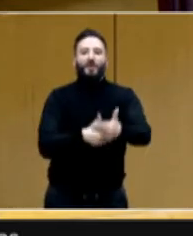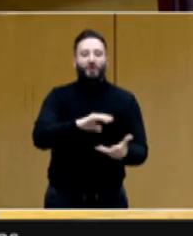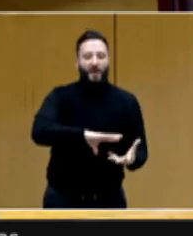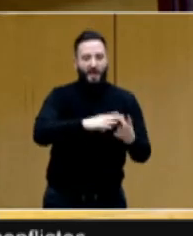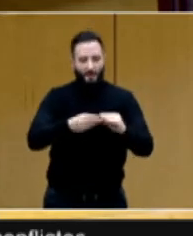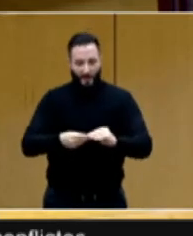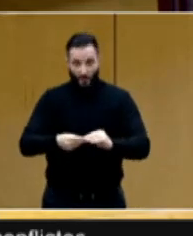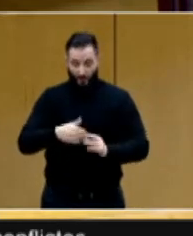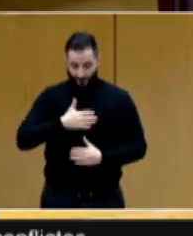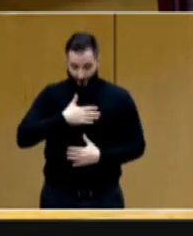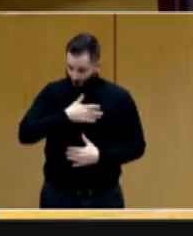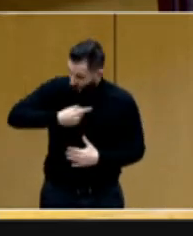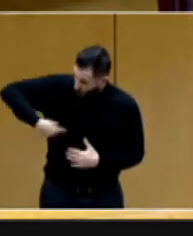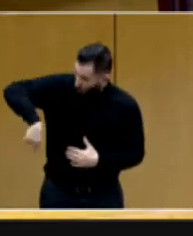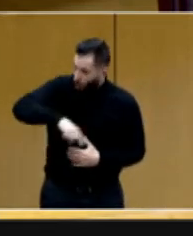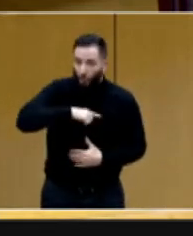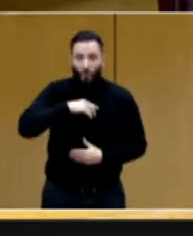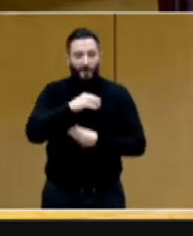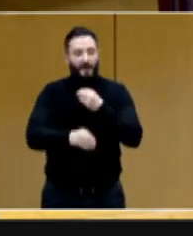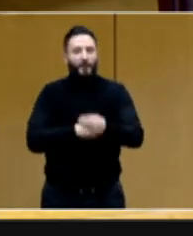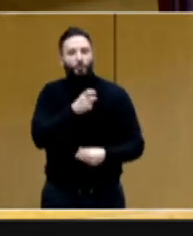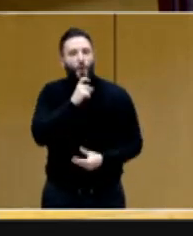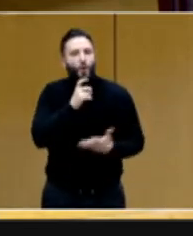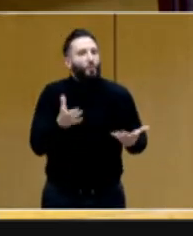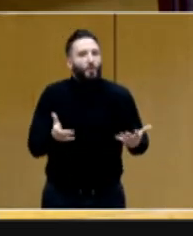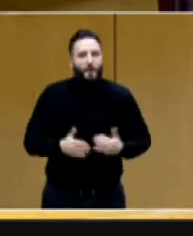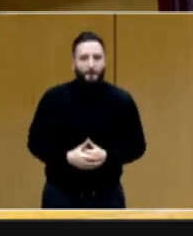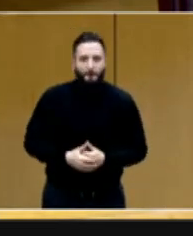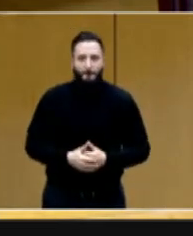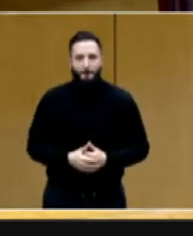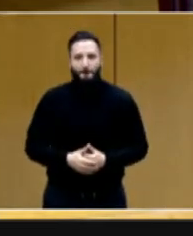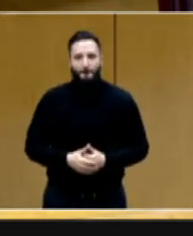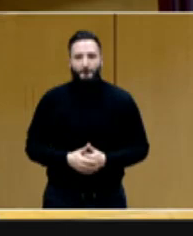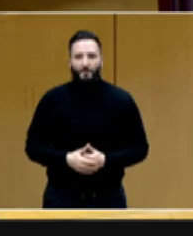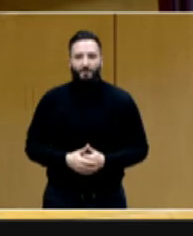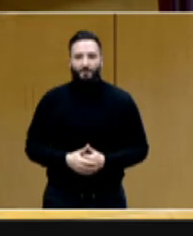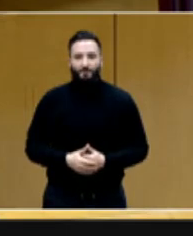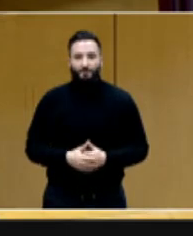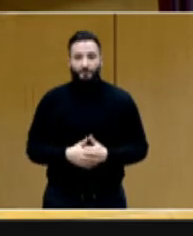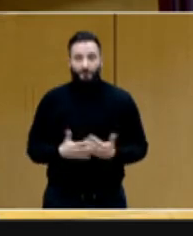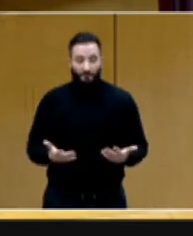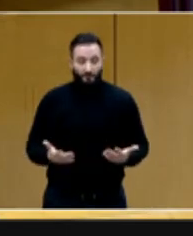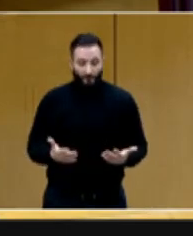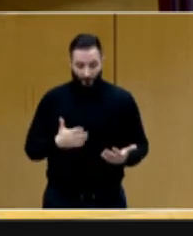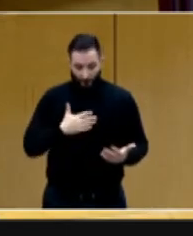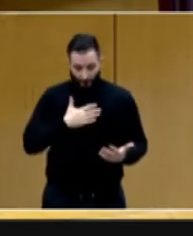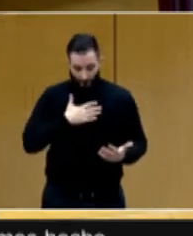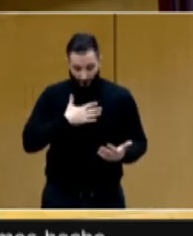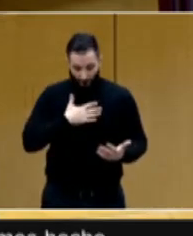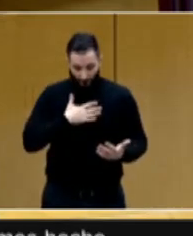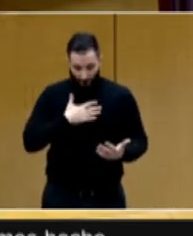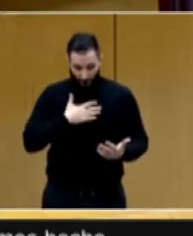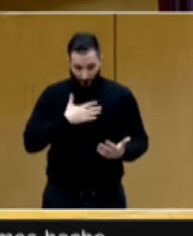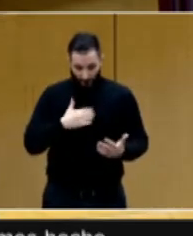lo hemos hecho participando también de la forma que nos obliga o que no era disponible para nosotros elegir la propia convención